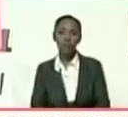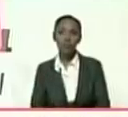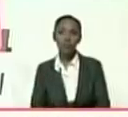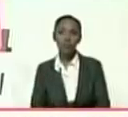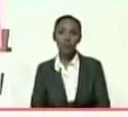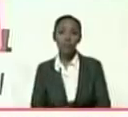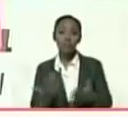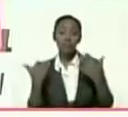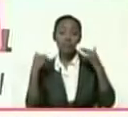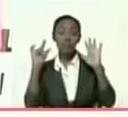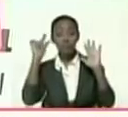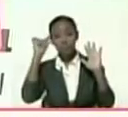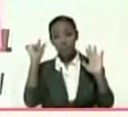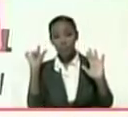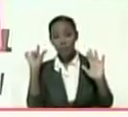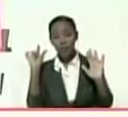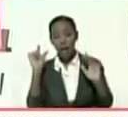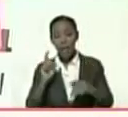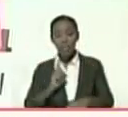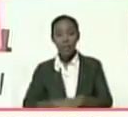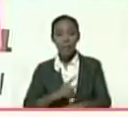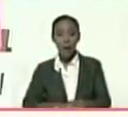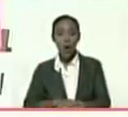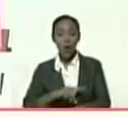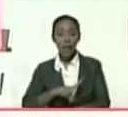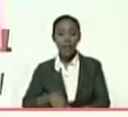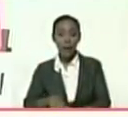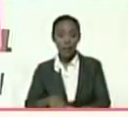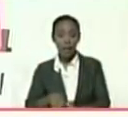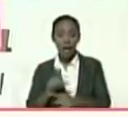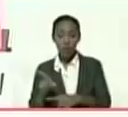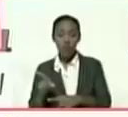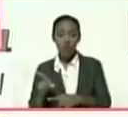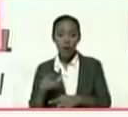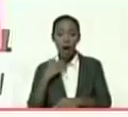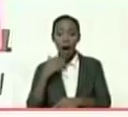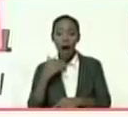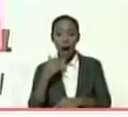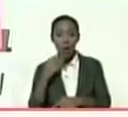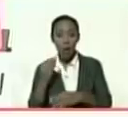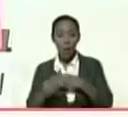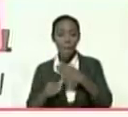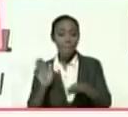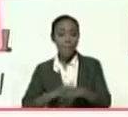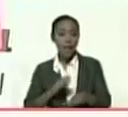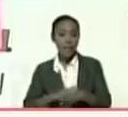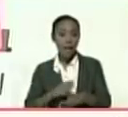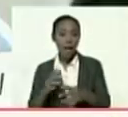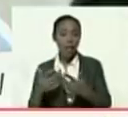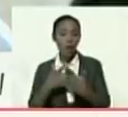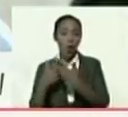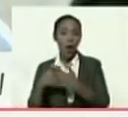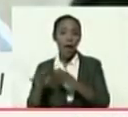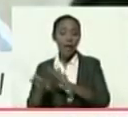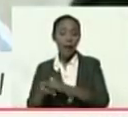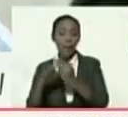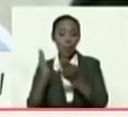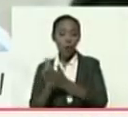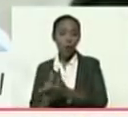Algún día, más temprano que tarde, eso es inevitable también, algo va a ocurrir en Estados Unidos y el mundo se va a levantar contra Estados